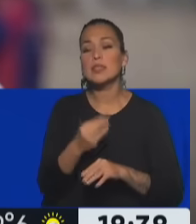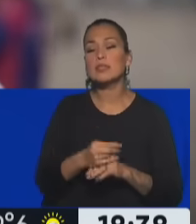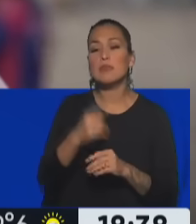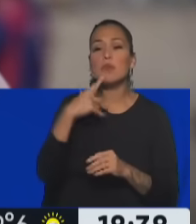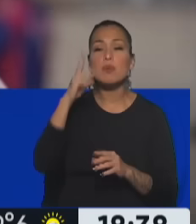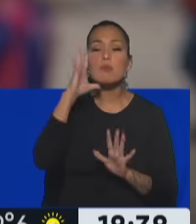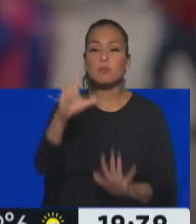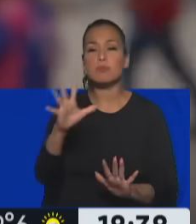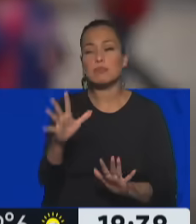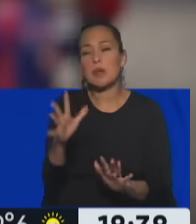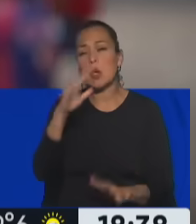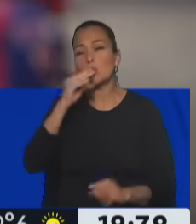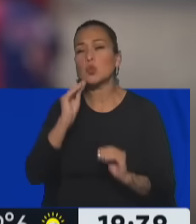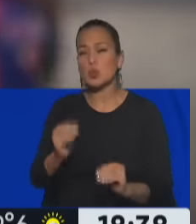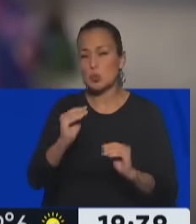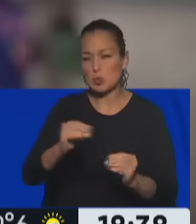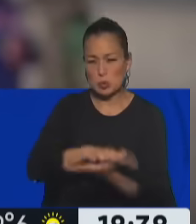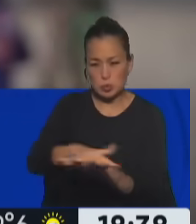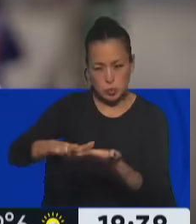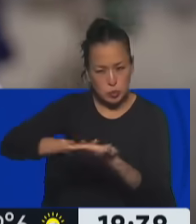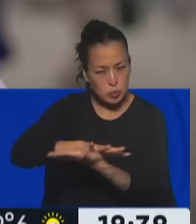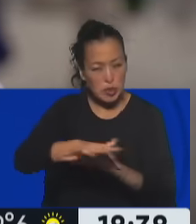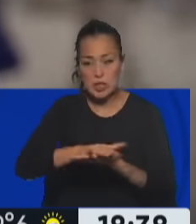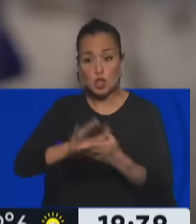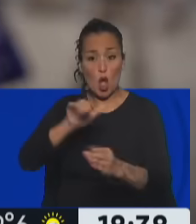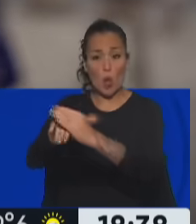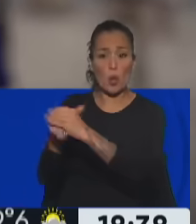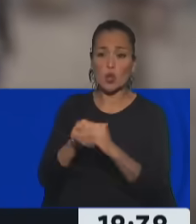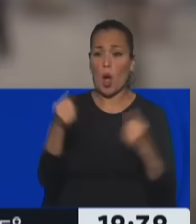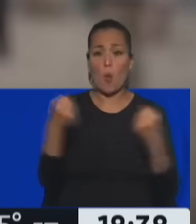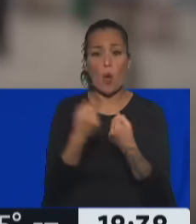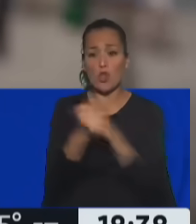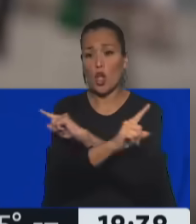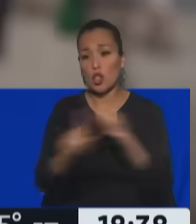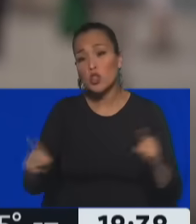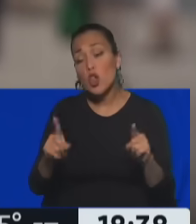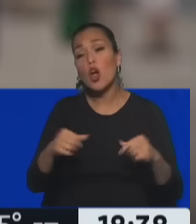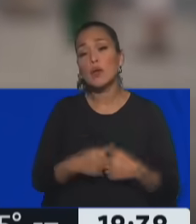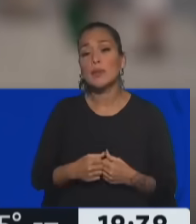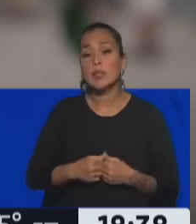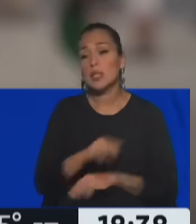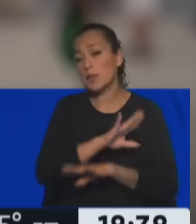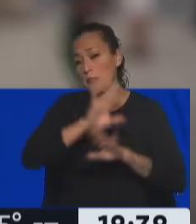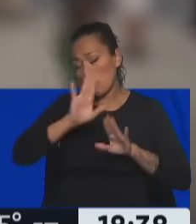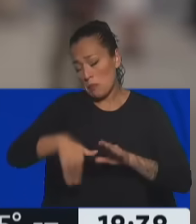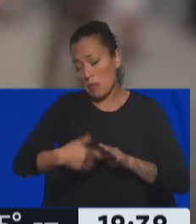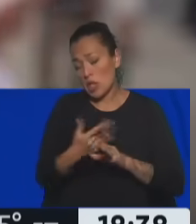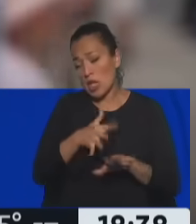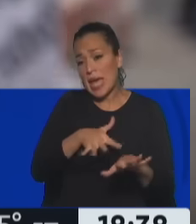Independientemente de que no estoy de acuerdo con que se voten, pero menos como se está llevando toda la situación con